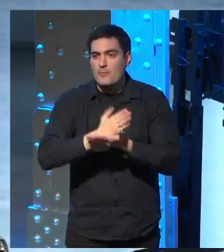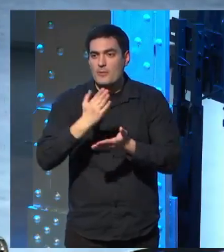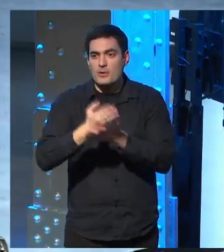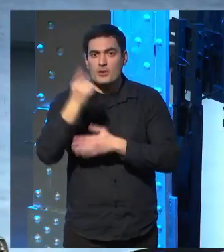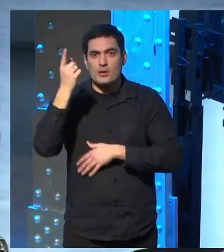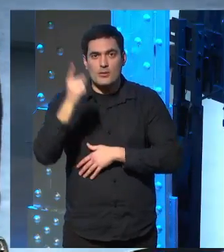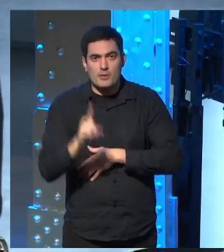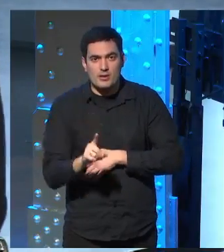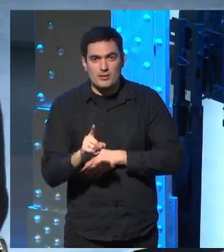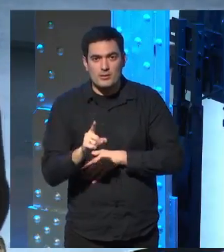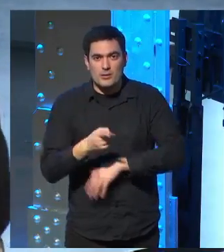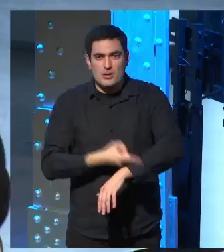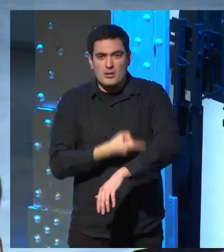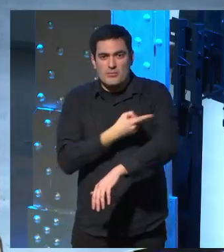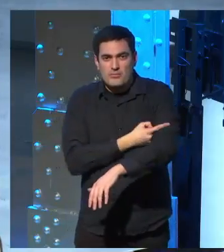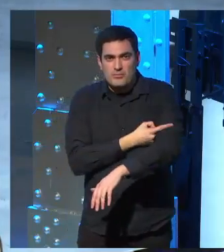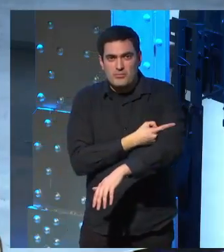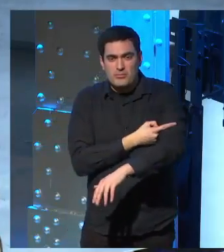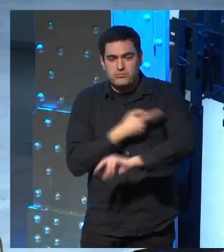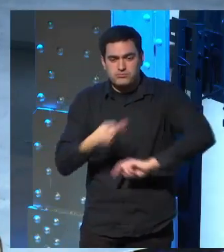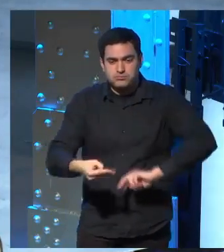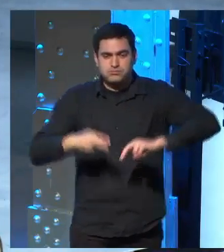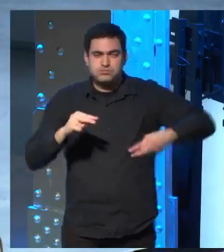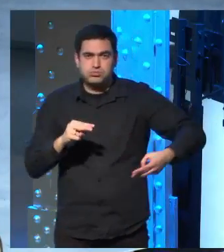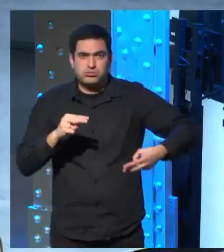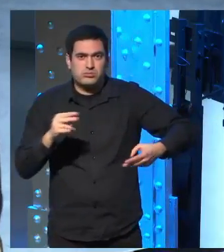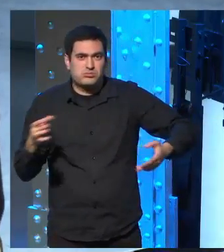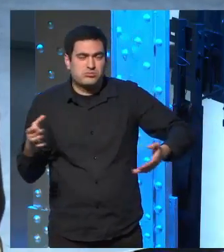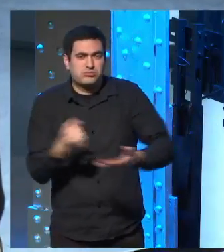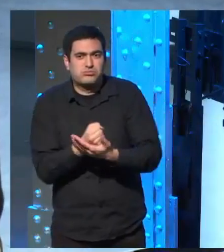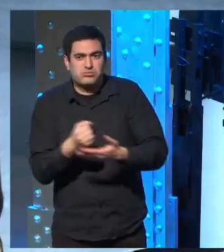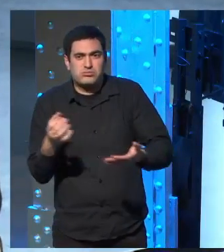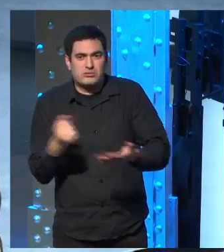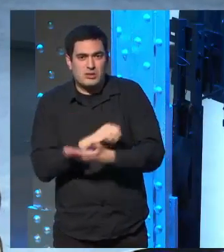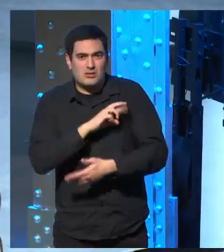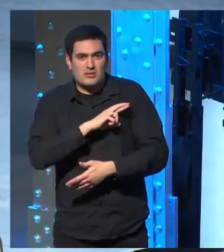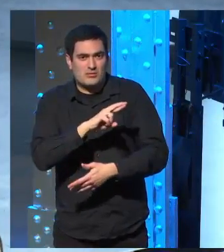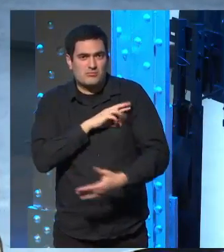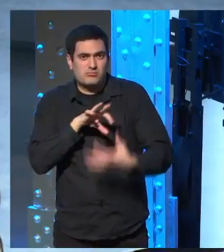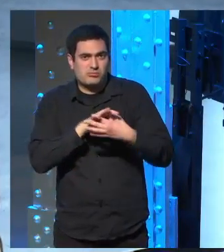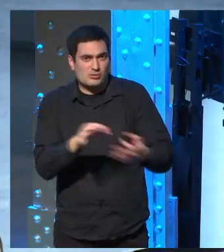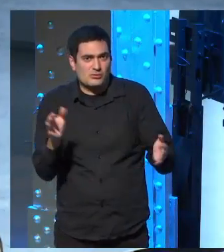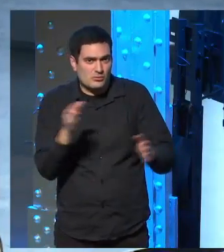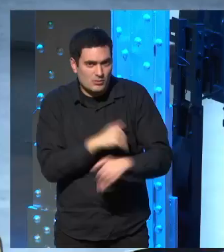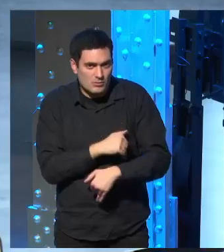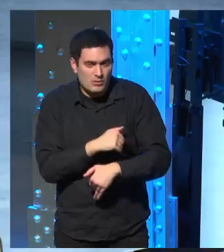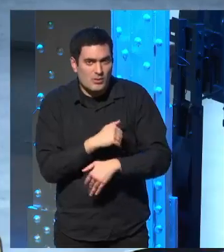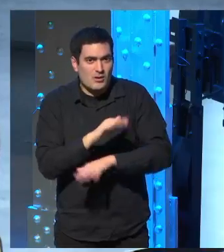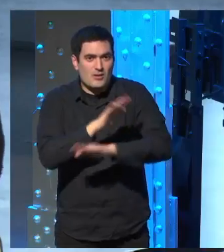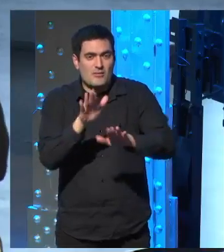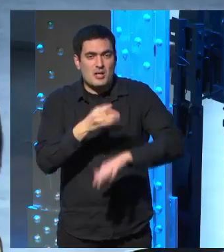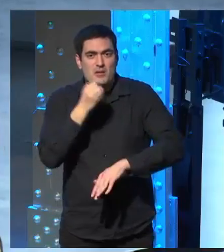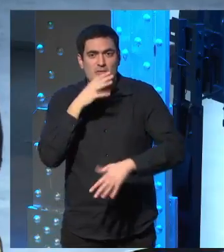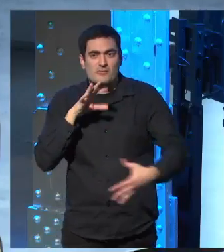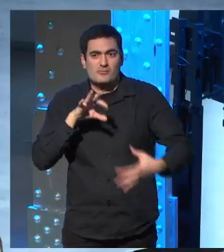también coarte demasiado al intérprete a la hora de... No creo que tenga ninguna connotación religiosa o de ninguna creencia, sino es más